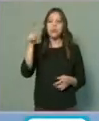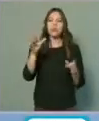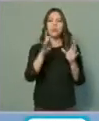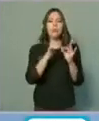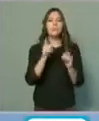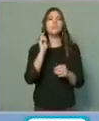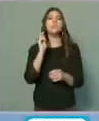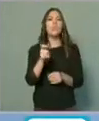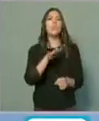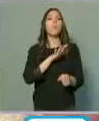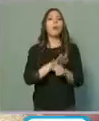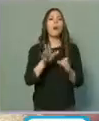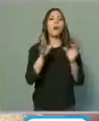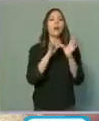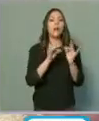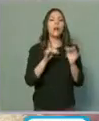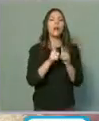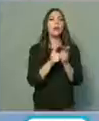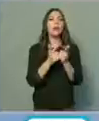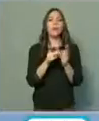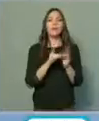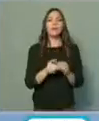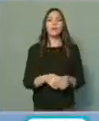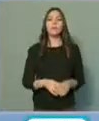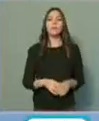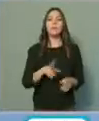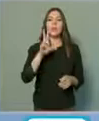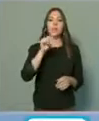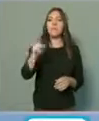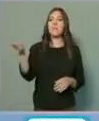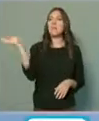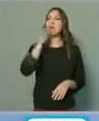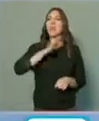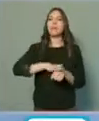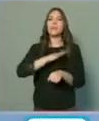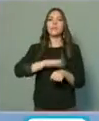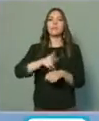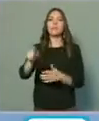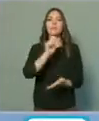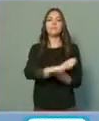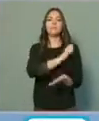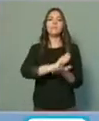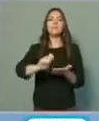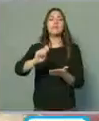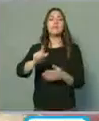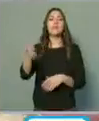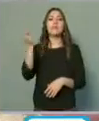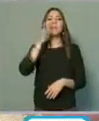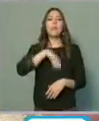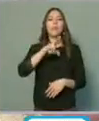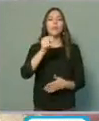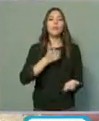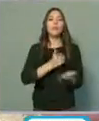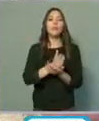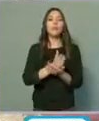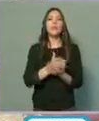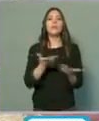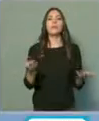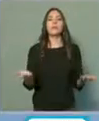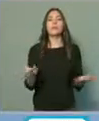alguno de los libros Claro. que estás mencionando, lo reprueba, y es ahí en donde se premia la buena